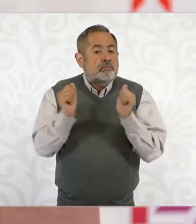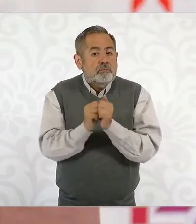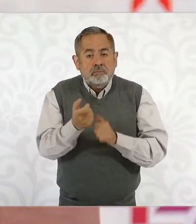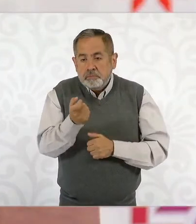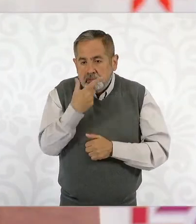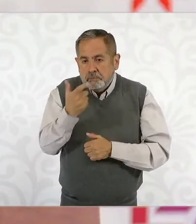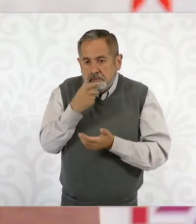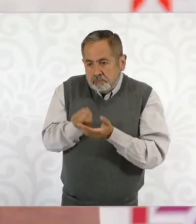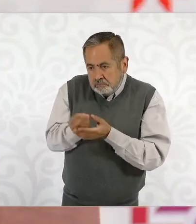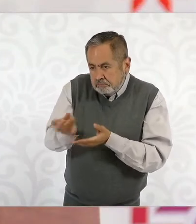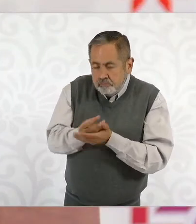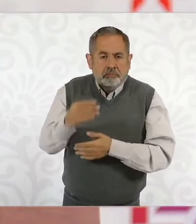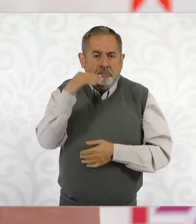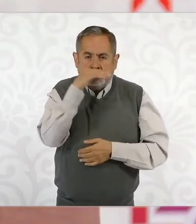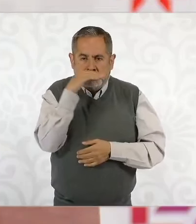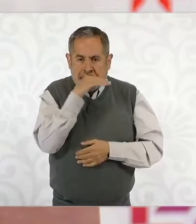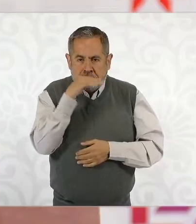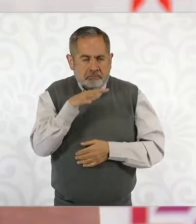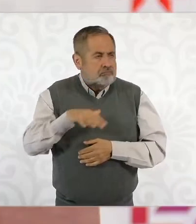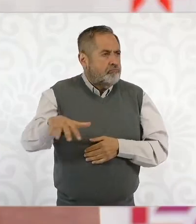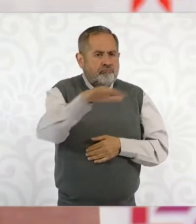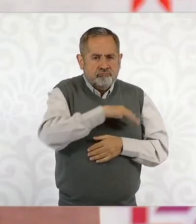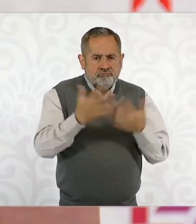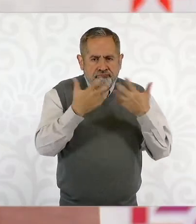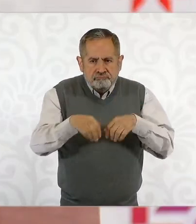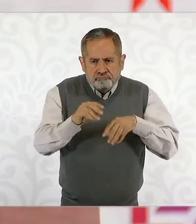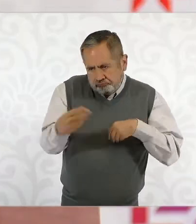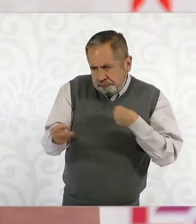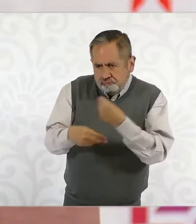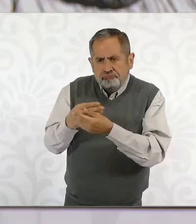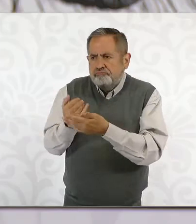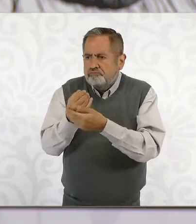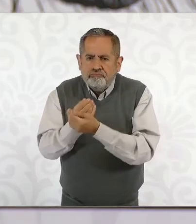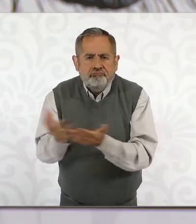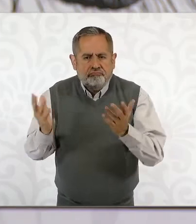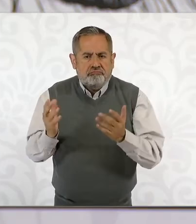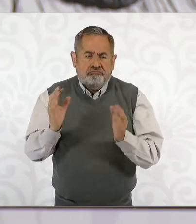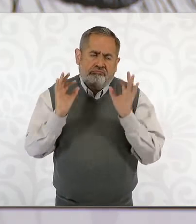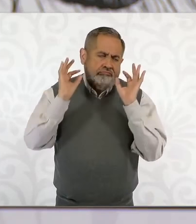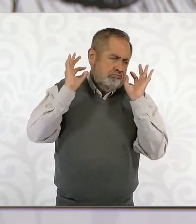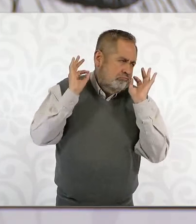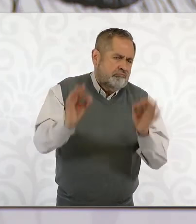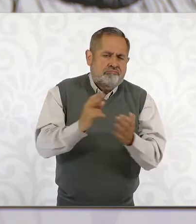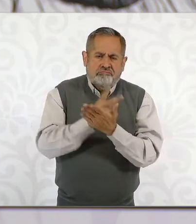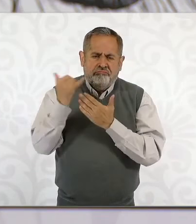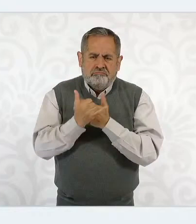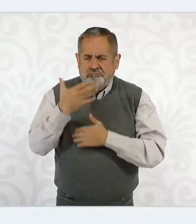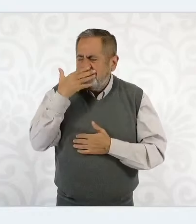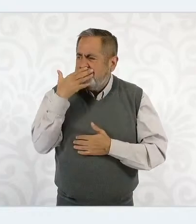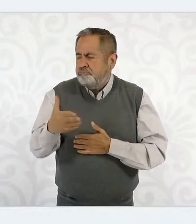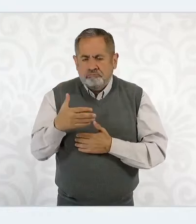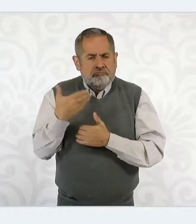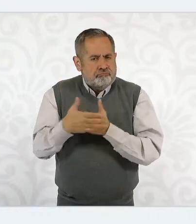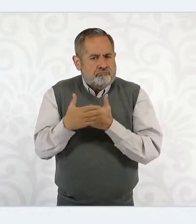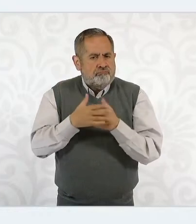90 medicamentos gratuitos que van a tener su propio mecanismo de distribución. Entonces es un gran proyecto y vamos a estar informando